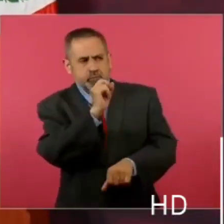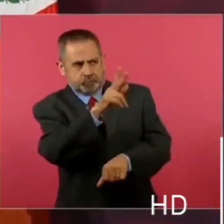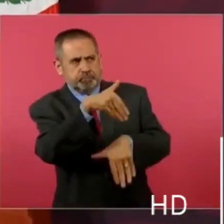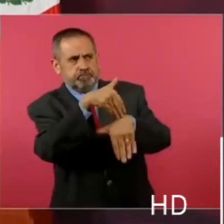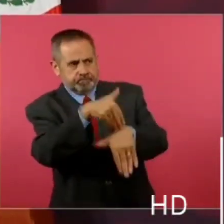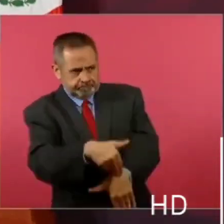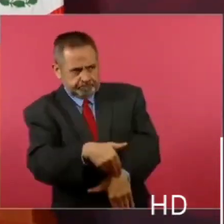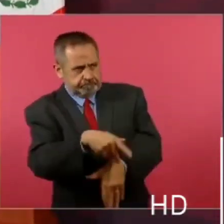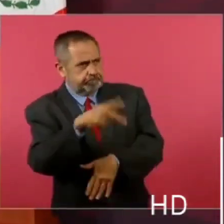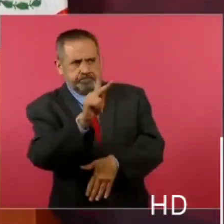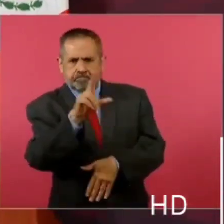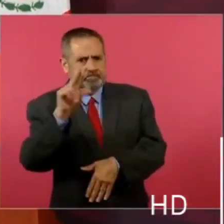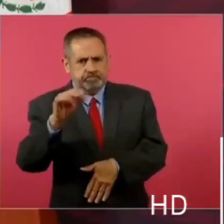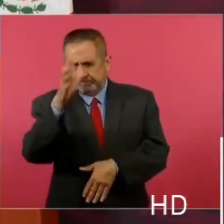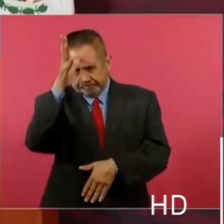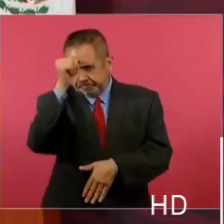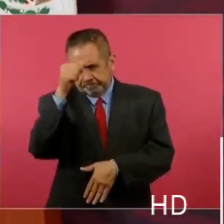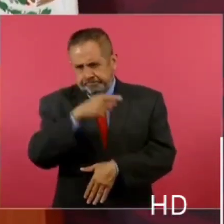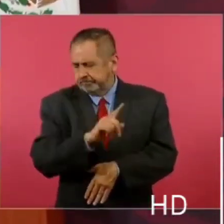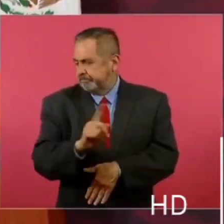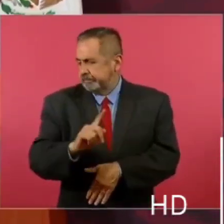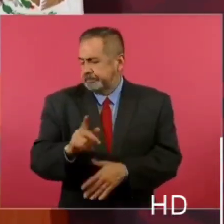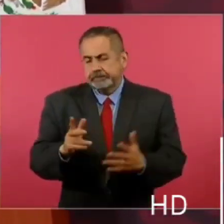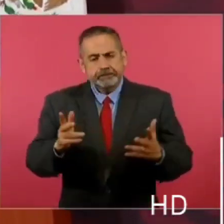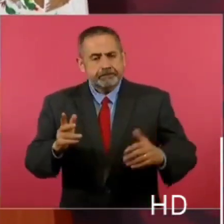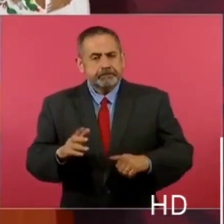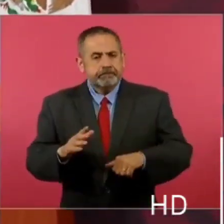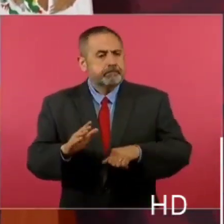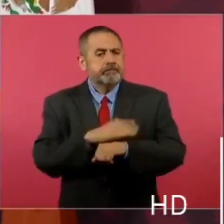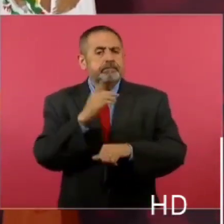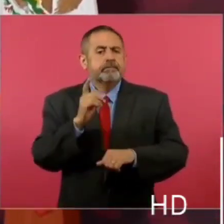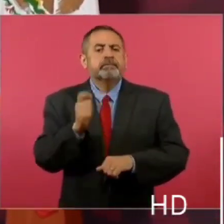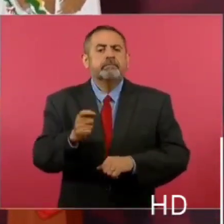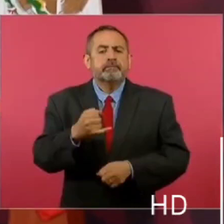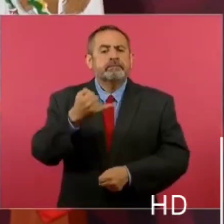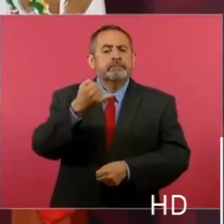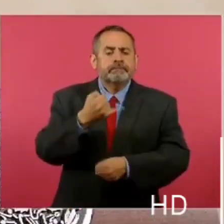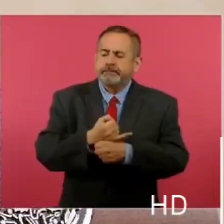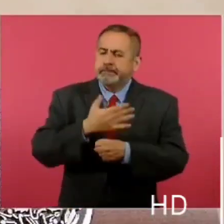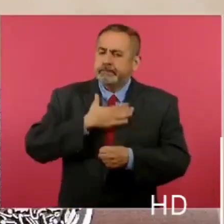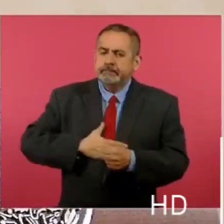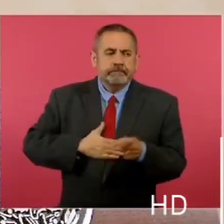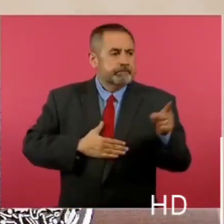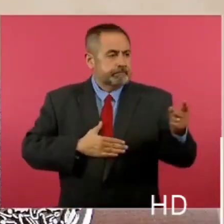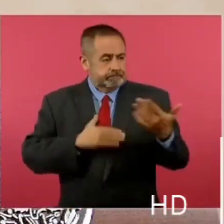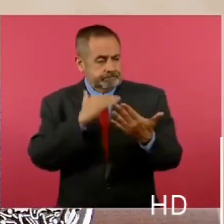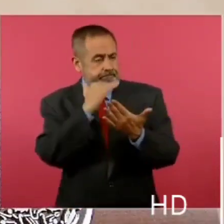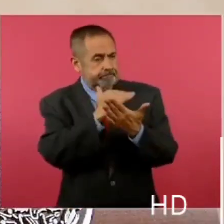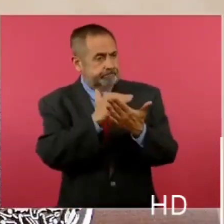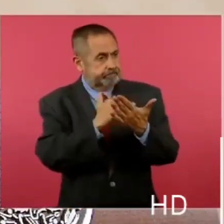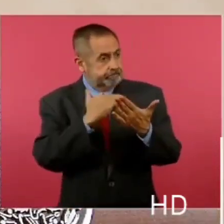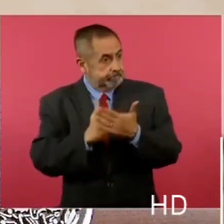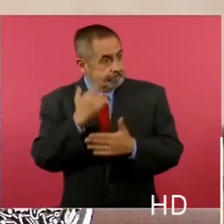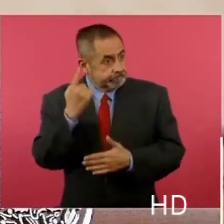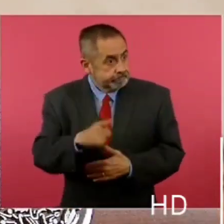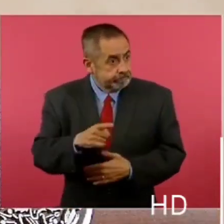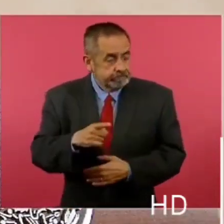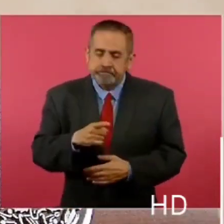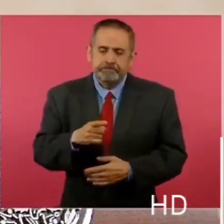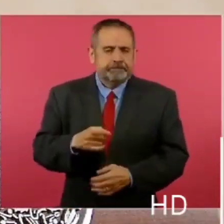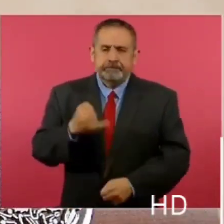porque es muy injusto el que